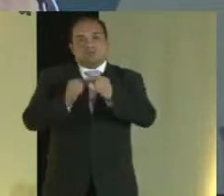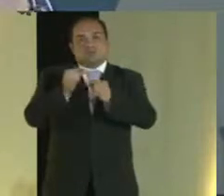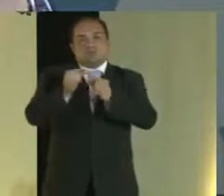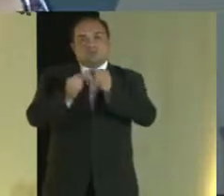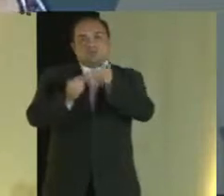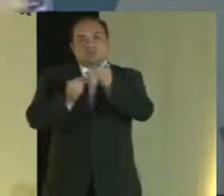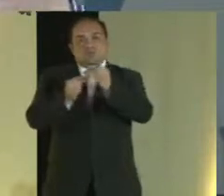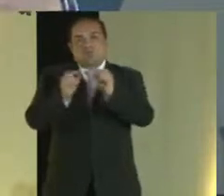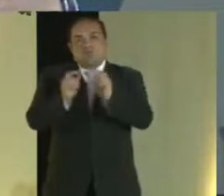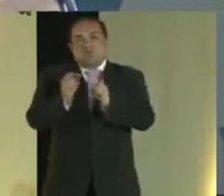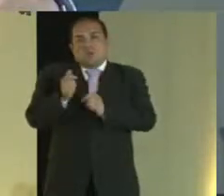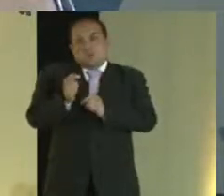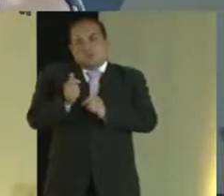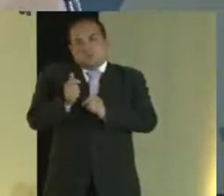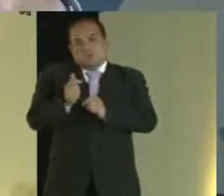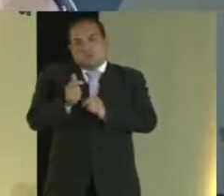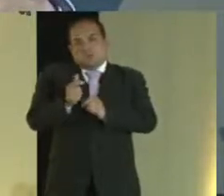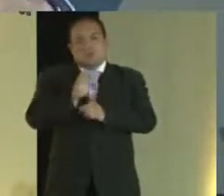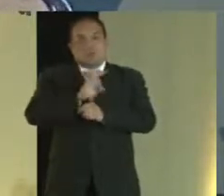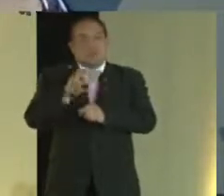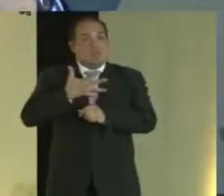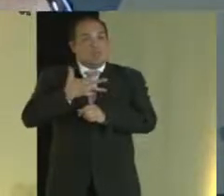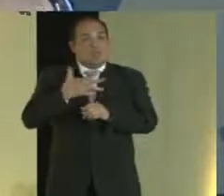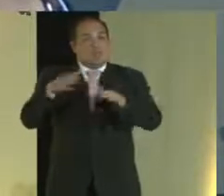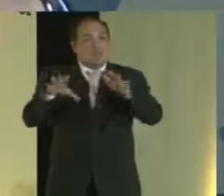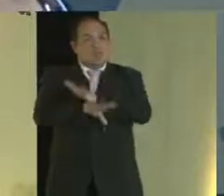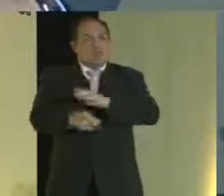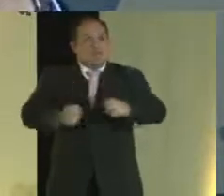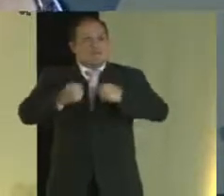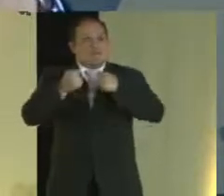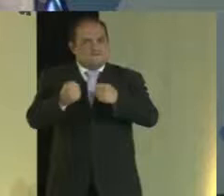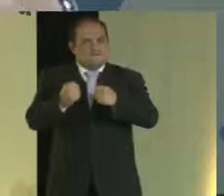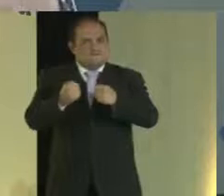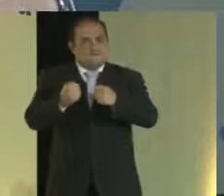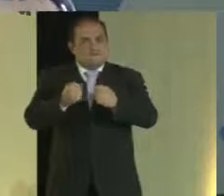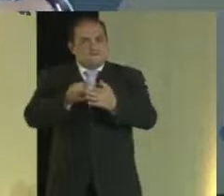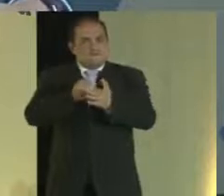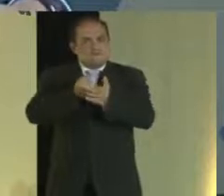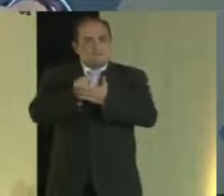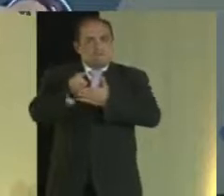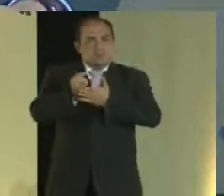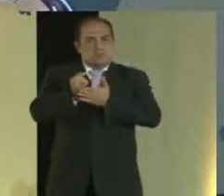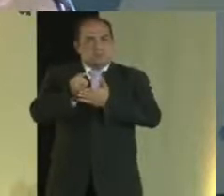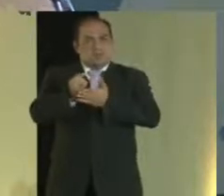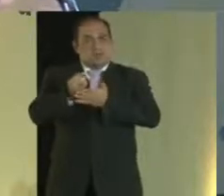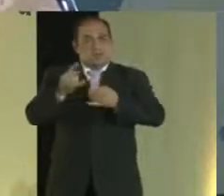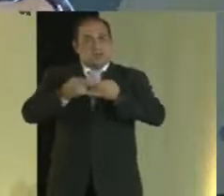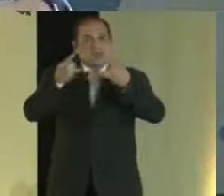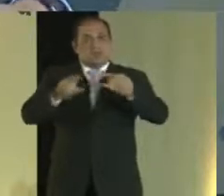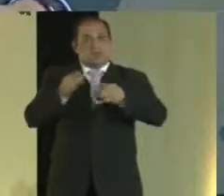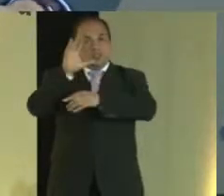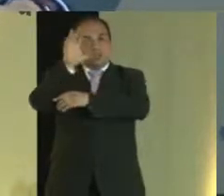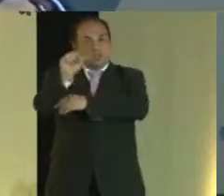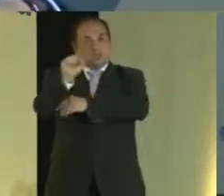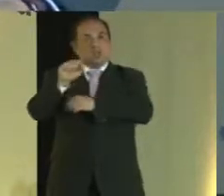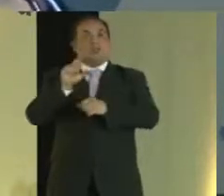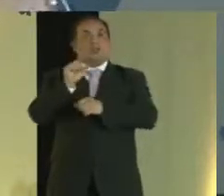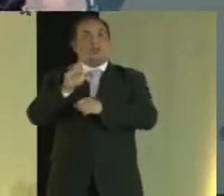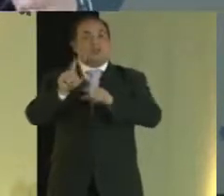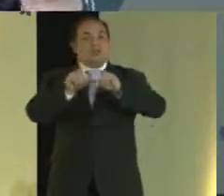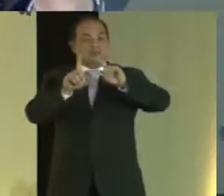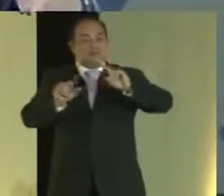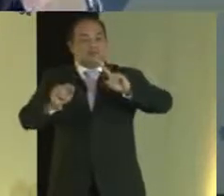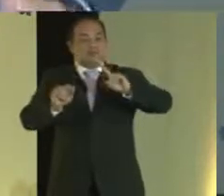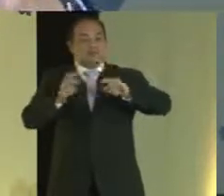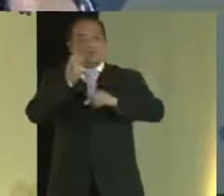gradual y muy pequeño, o puede ser un cambio muy fuerte, muy potente, muy decisivo en la historia del sindicalismo y del país.